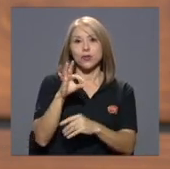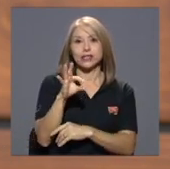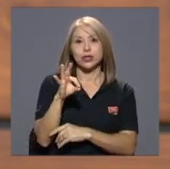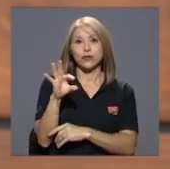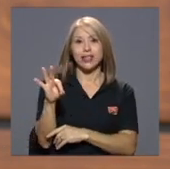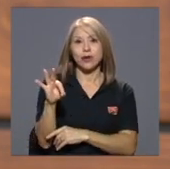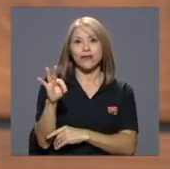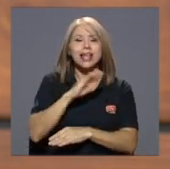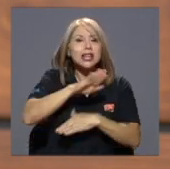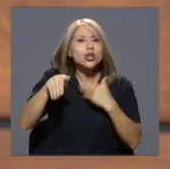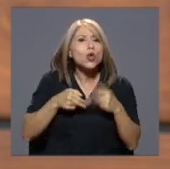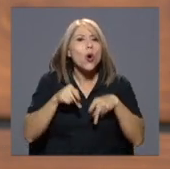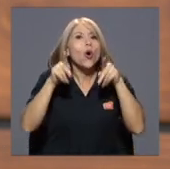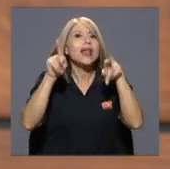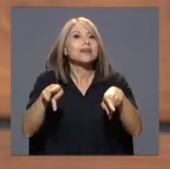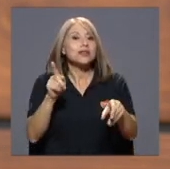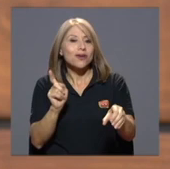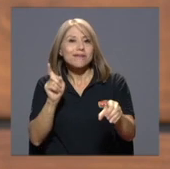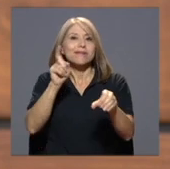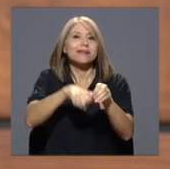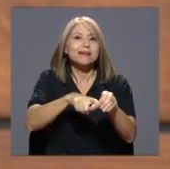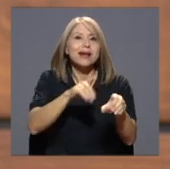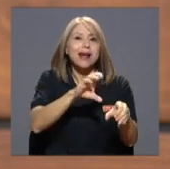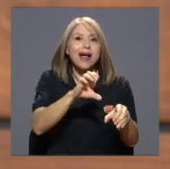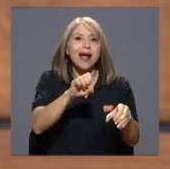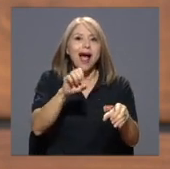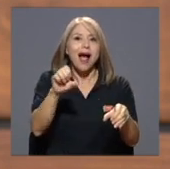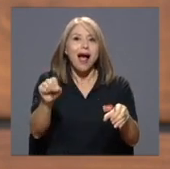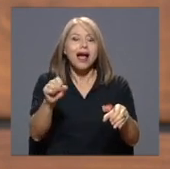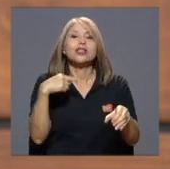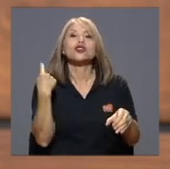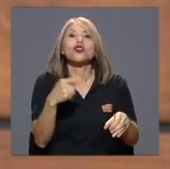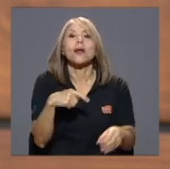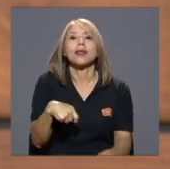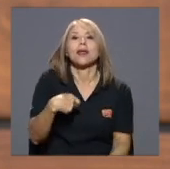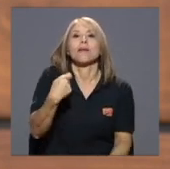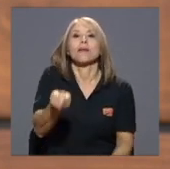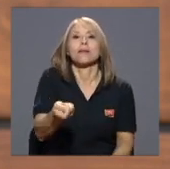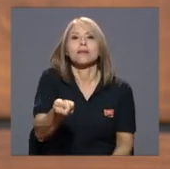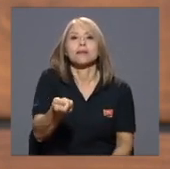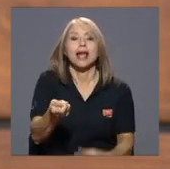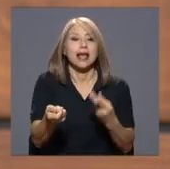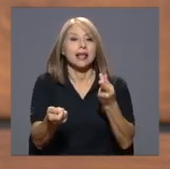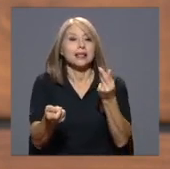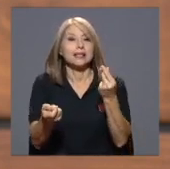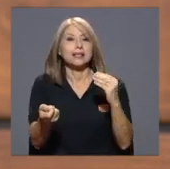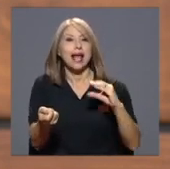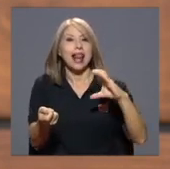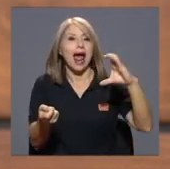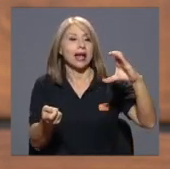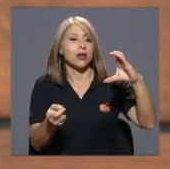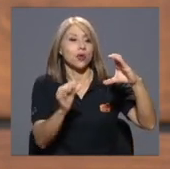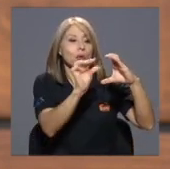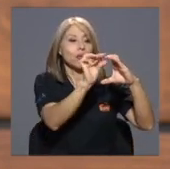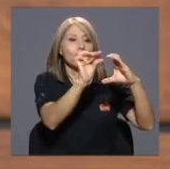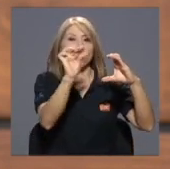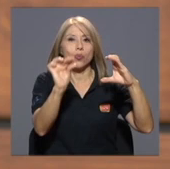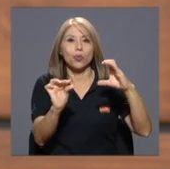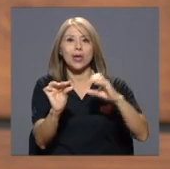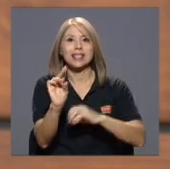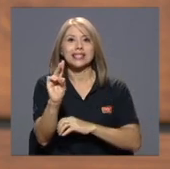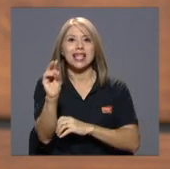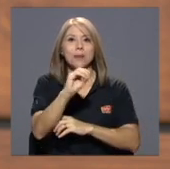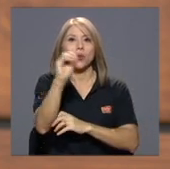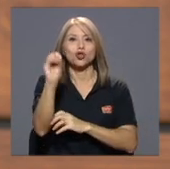que estaba en la caja estaba aportando solo 7,5% del salario para su pensión. Si usted usa la regla